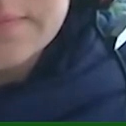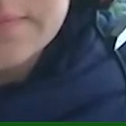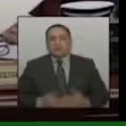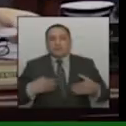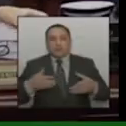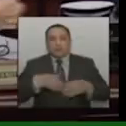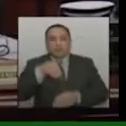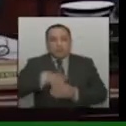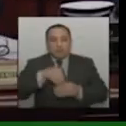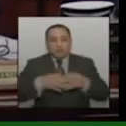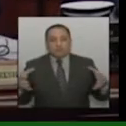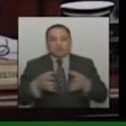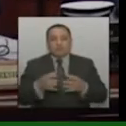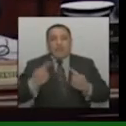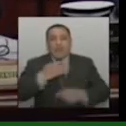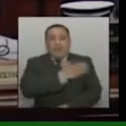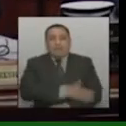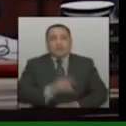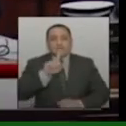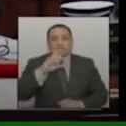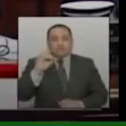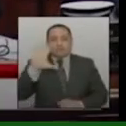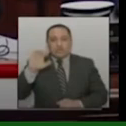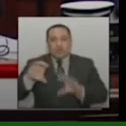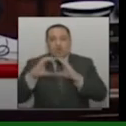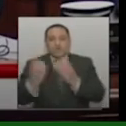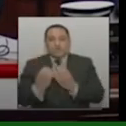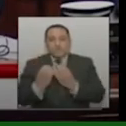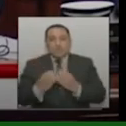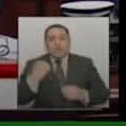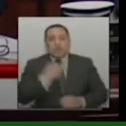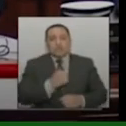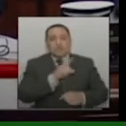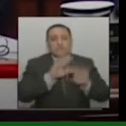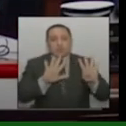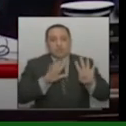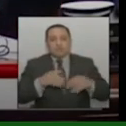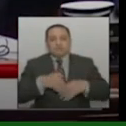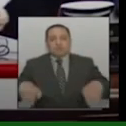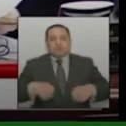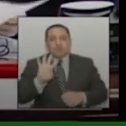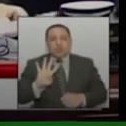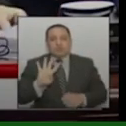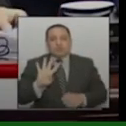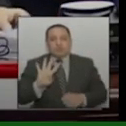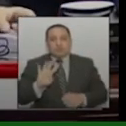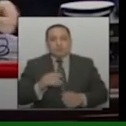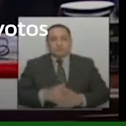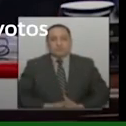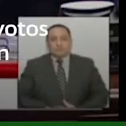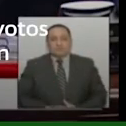Alberto Fujimori inició un proceso de descomposición de las instituciones públicas, pero también políticas y el